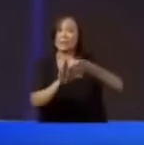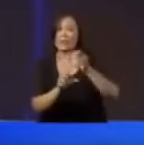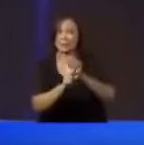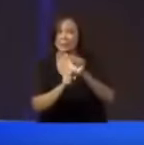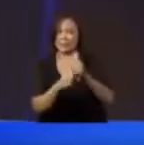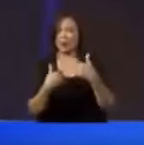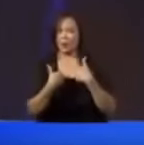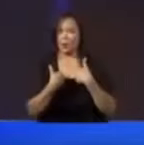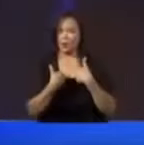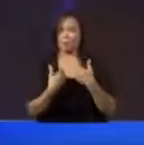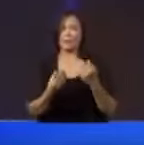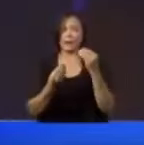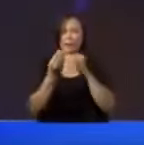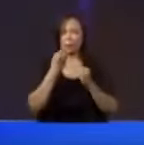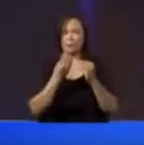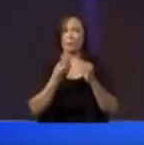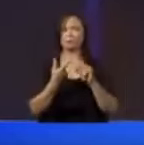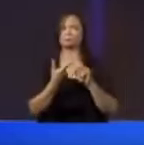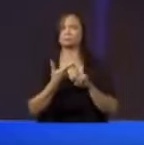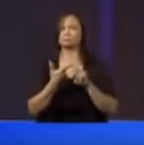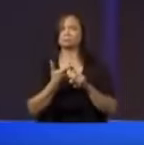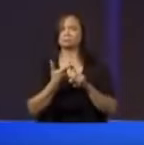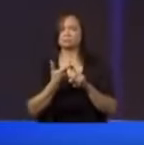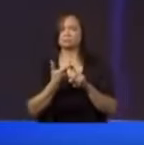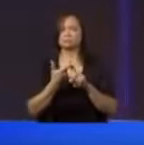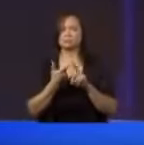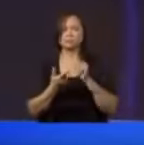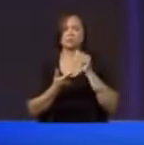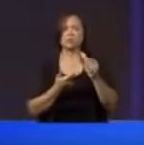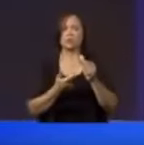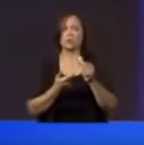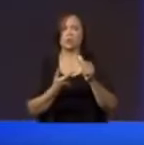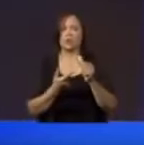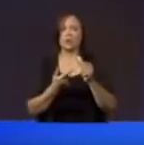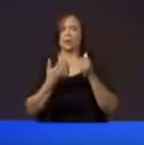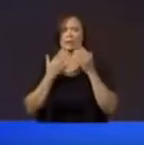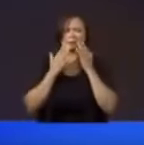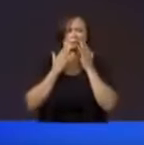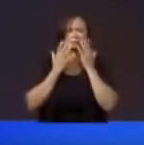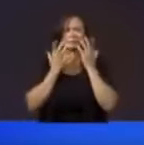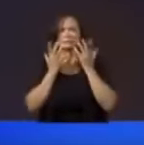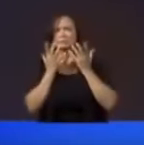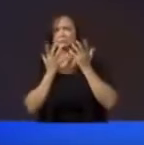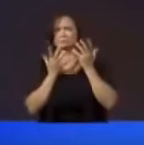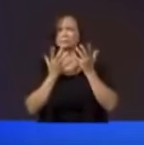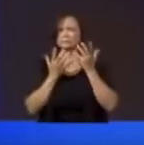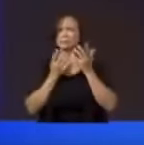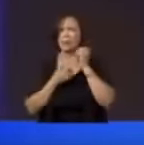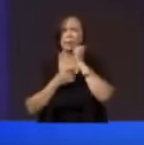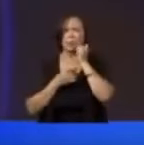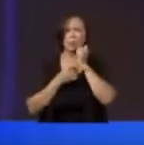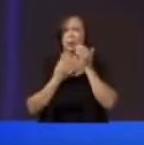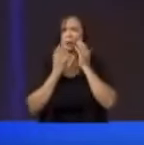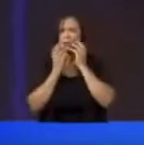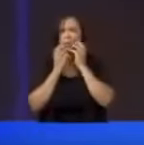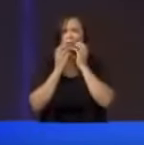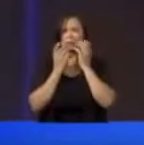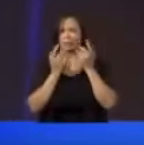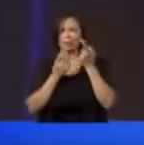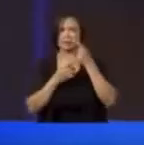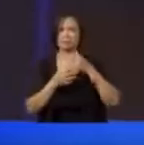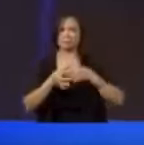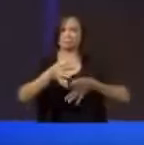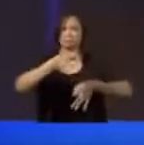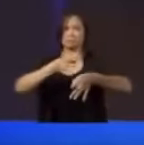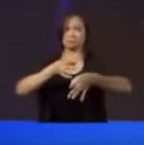digno, para que coma, para que no salga con esa ansiedad a las calles. Tenemos que ponernos del lado